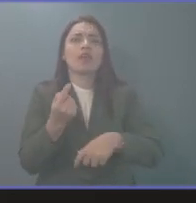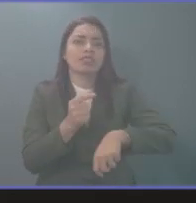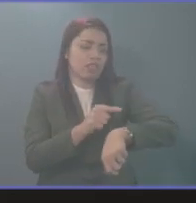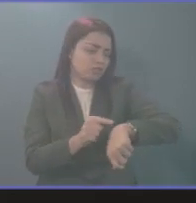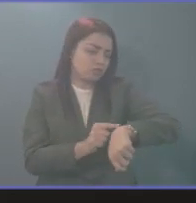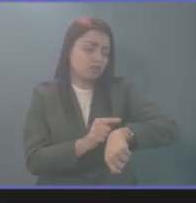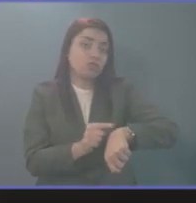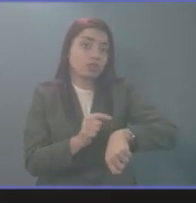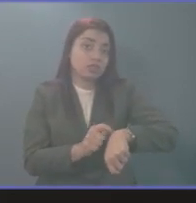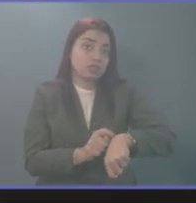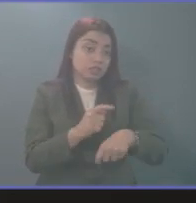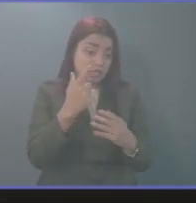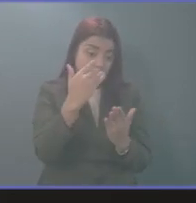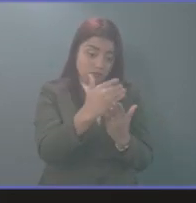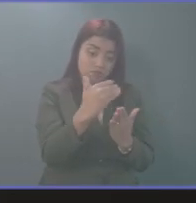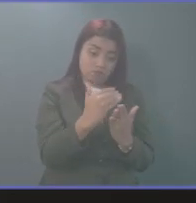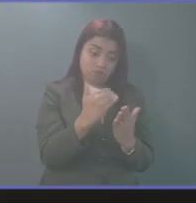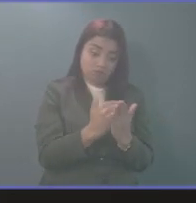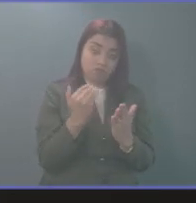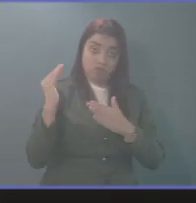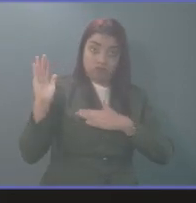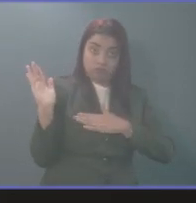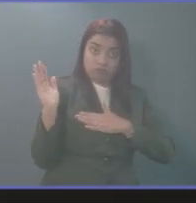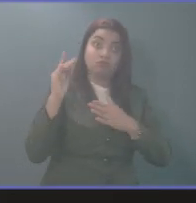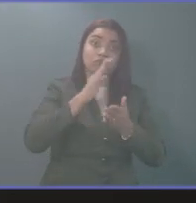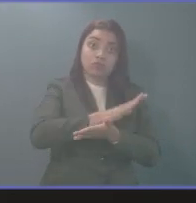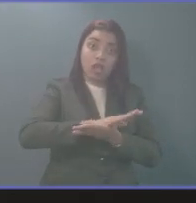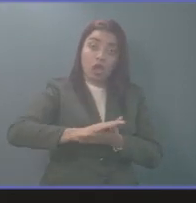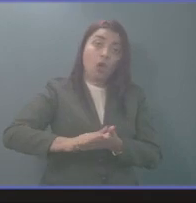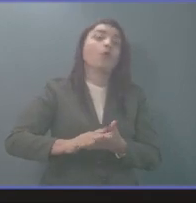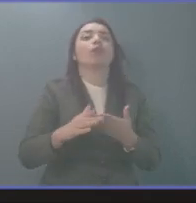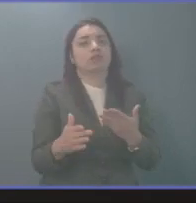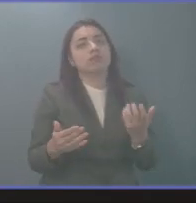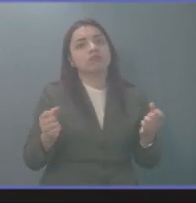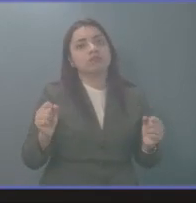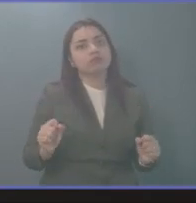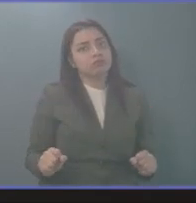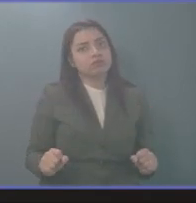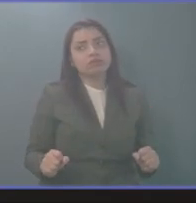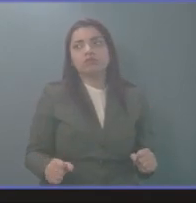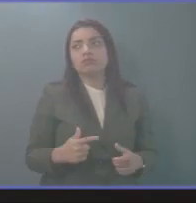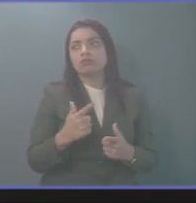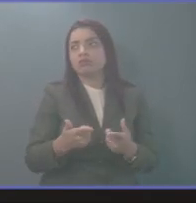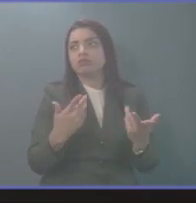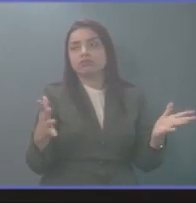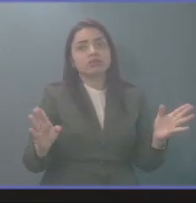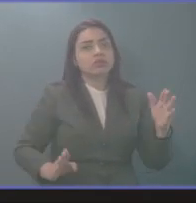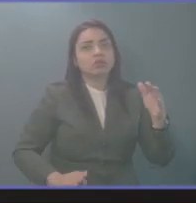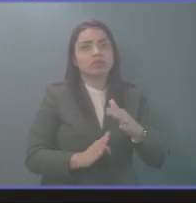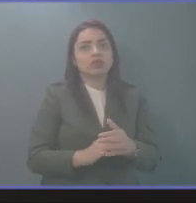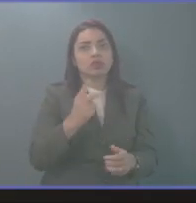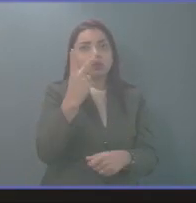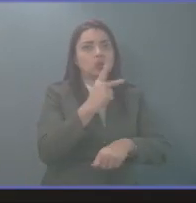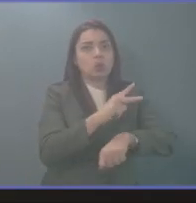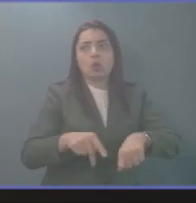hubieran cumplido los protocolos de la purificación y de tratamiento del agua, esto se debe haber parado en